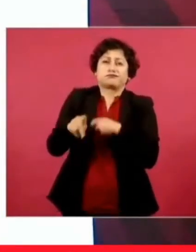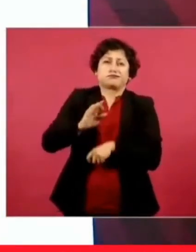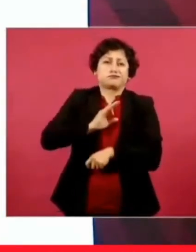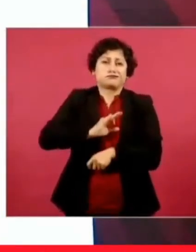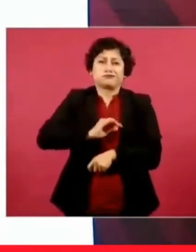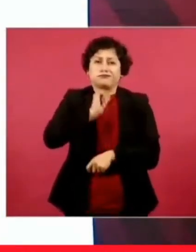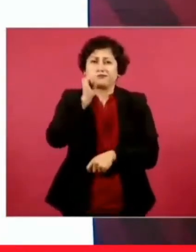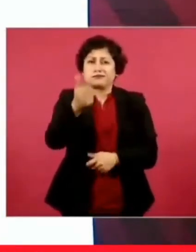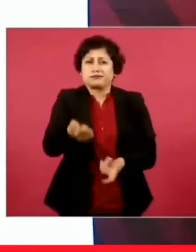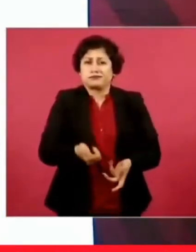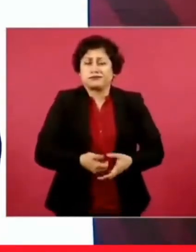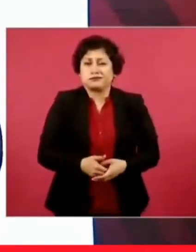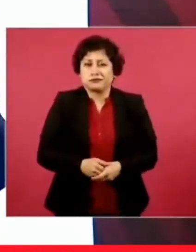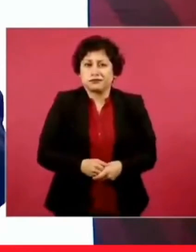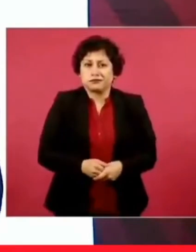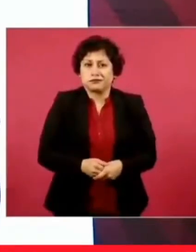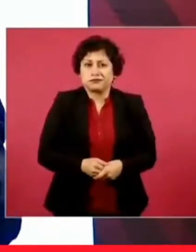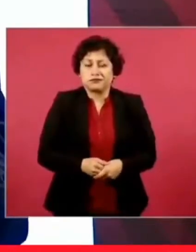Eso de que